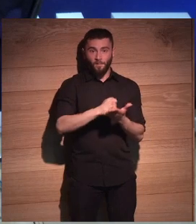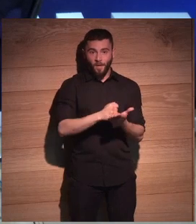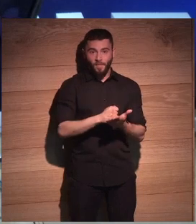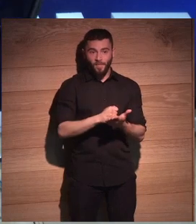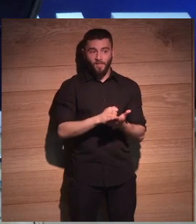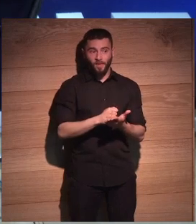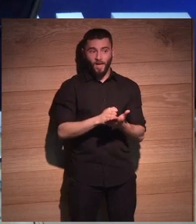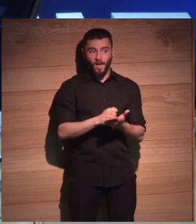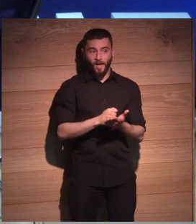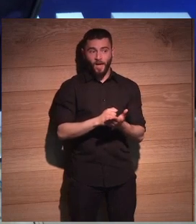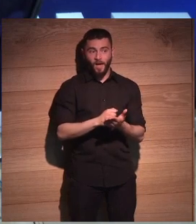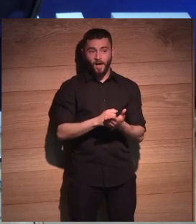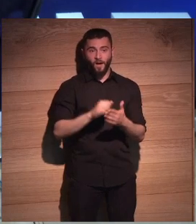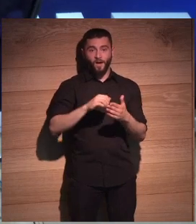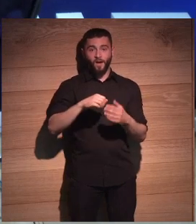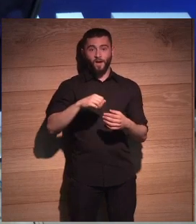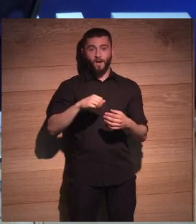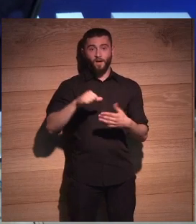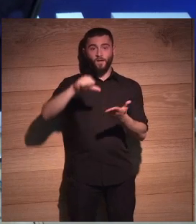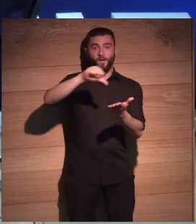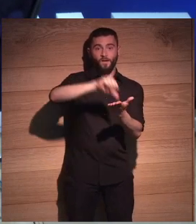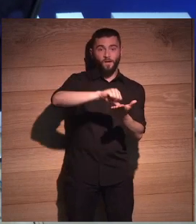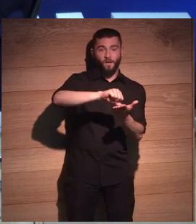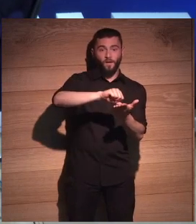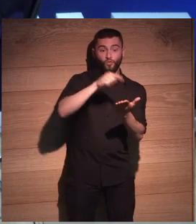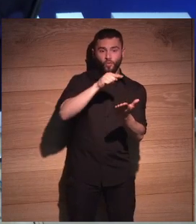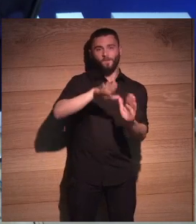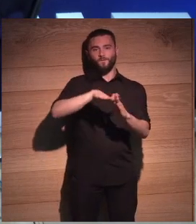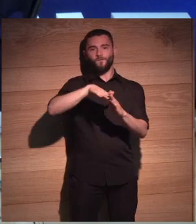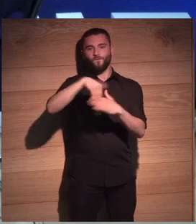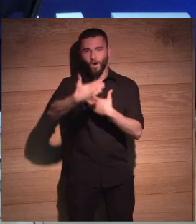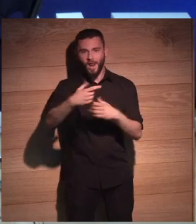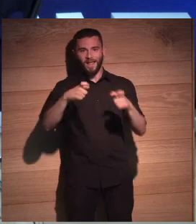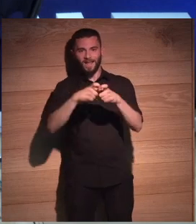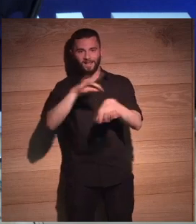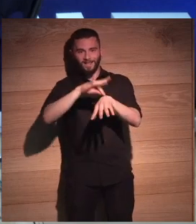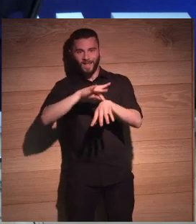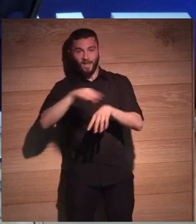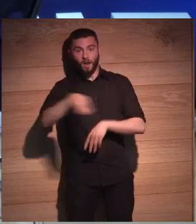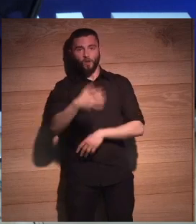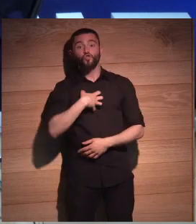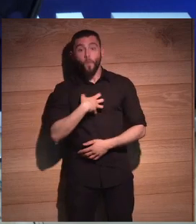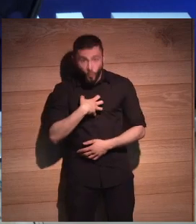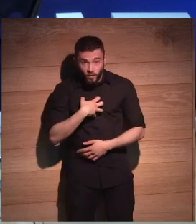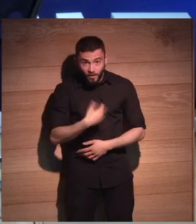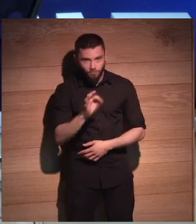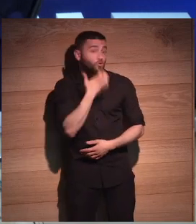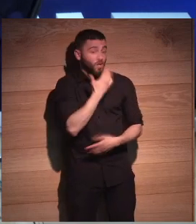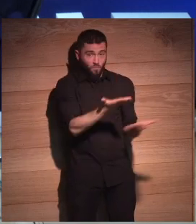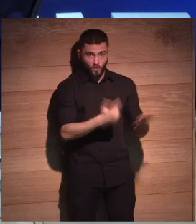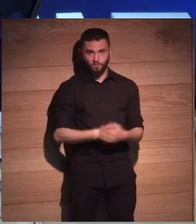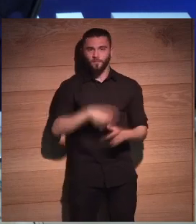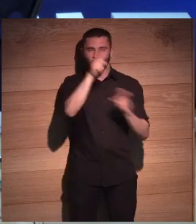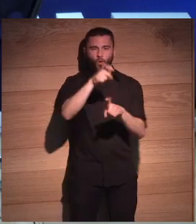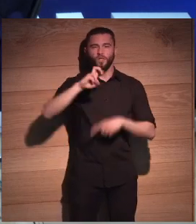tu Otro región, ejemplo, ¿no? Sí. Con la tarjeta sanitaria. Creo que había otra pregunta por aquí.